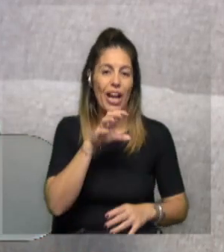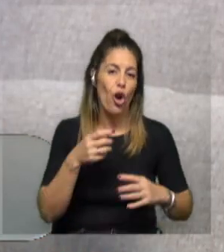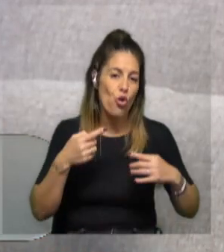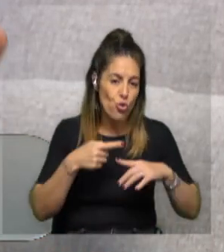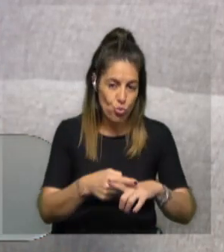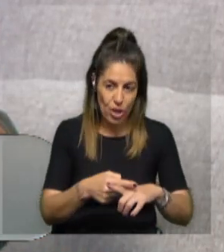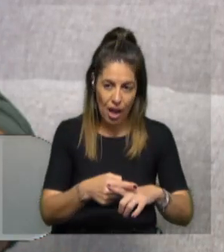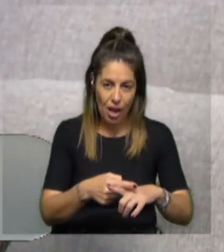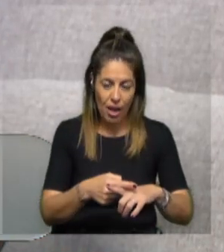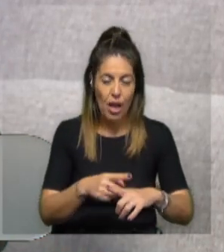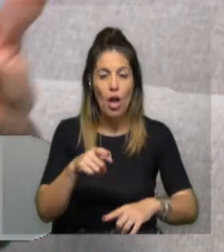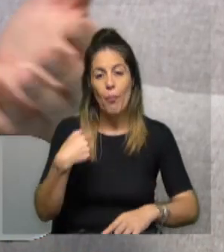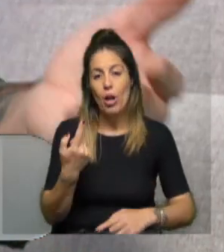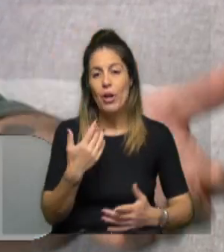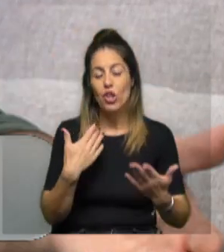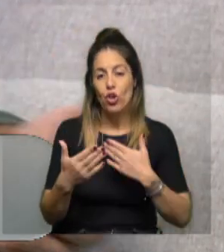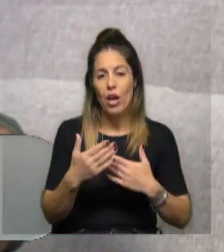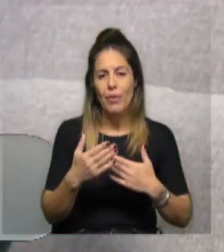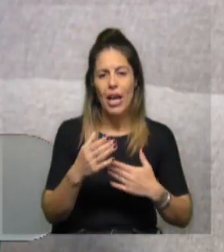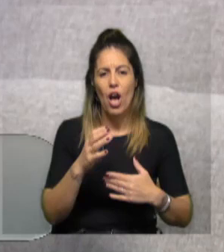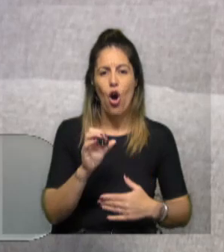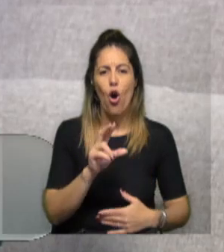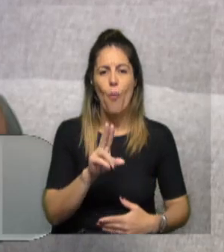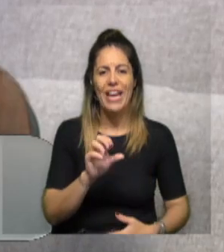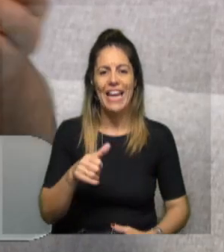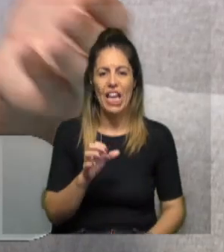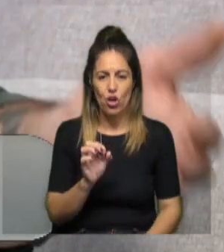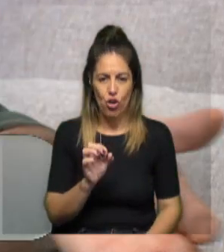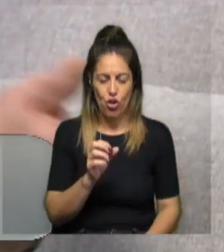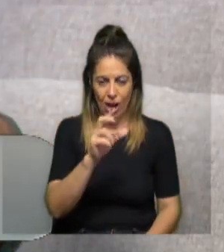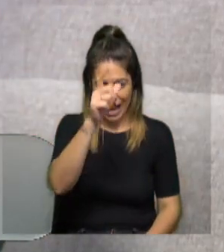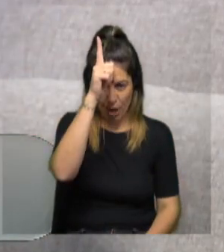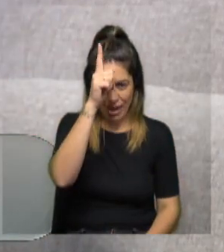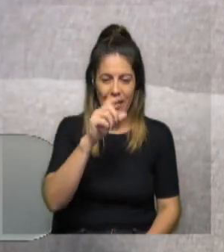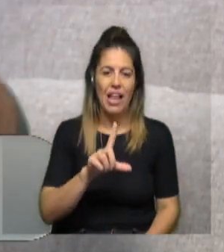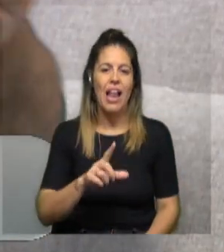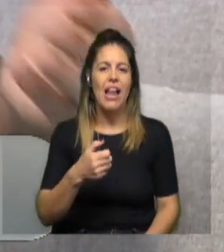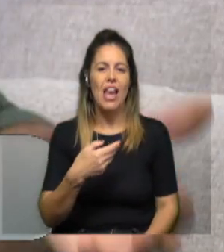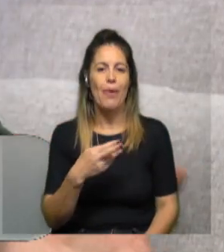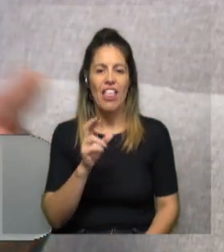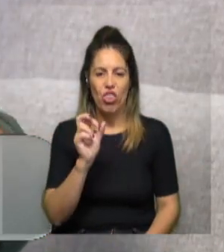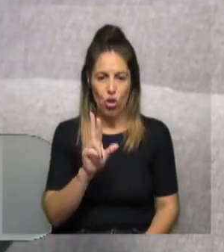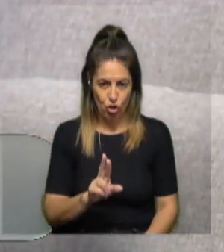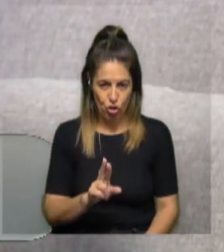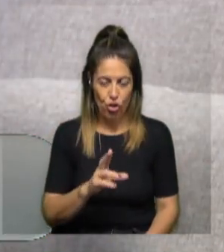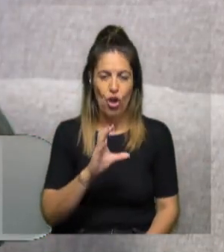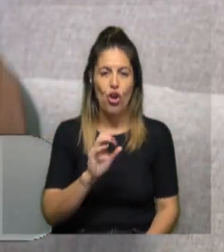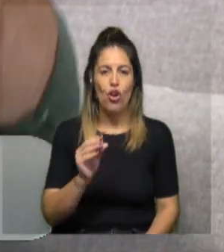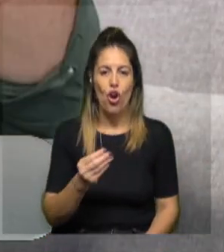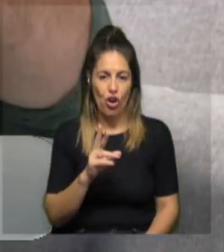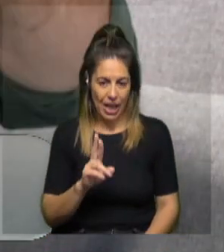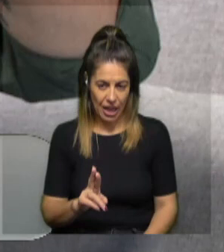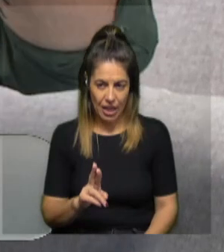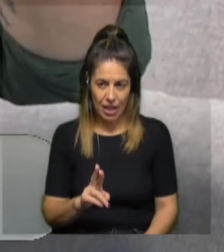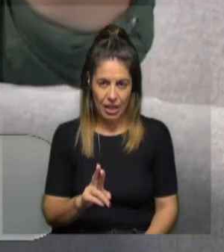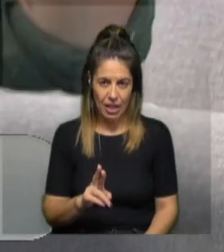Pero después todos hablan de el ovejero alemán, sí. Del labrador, del cocker. No. Entonces,